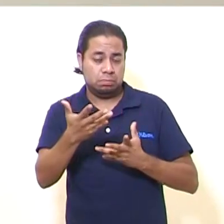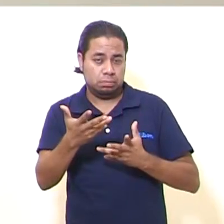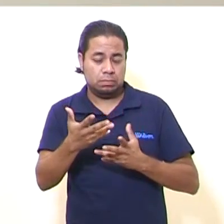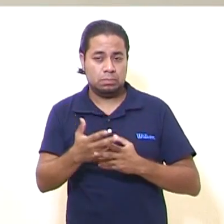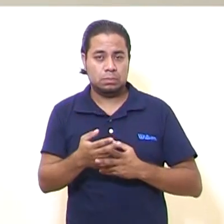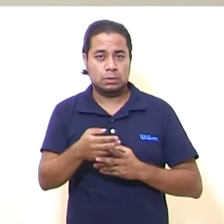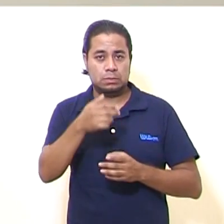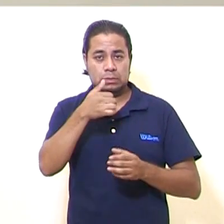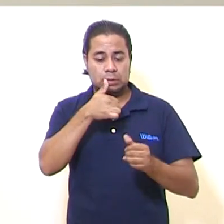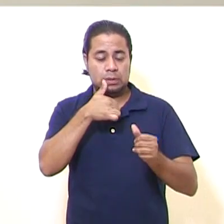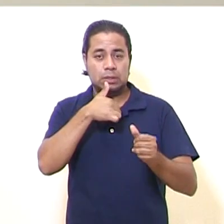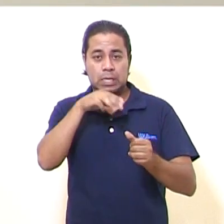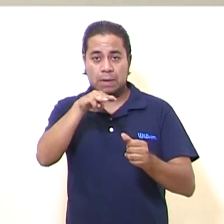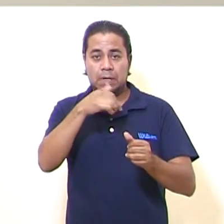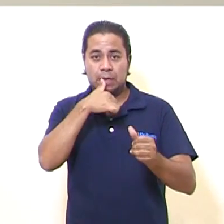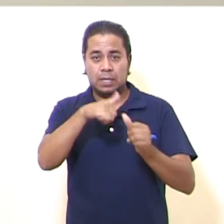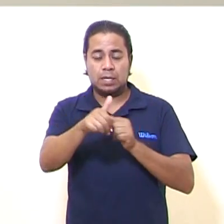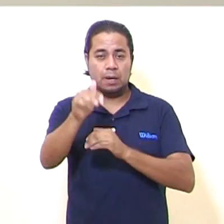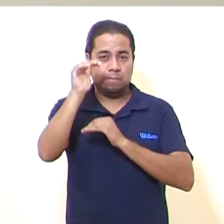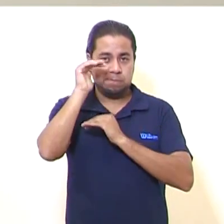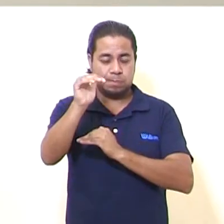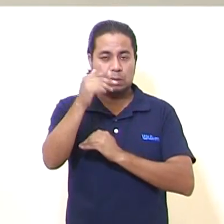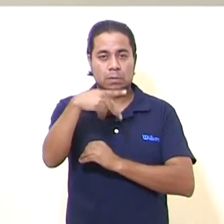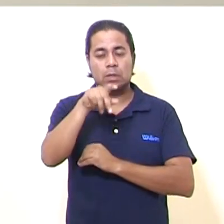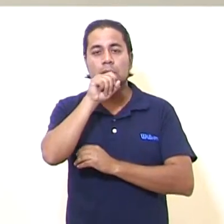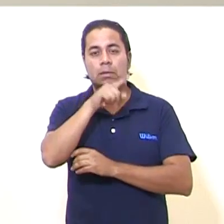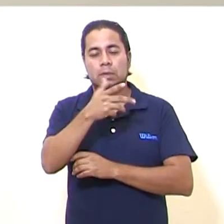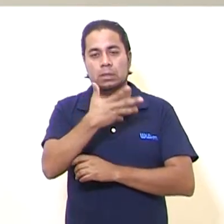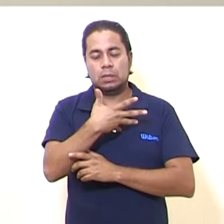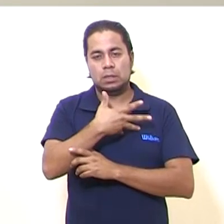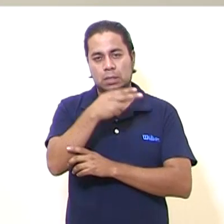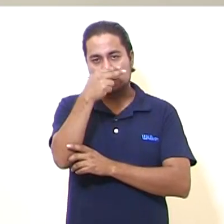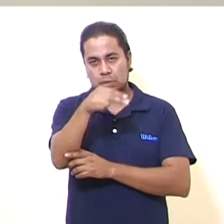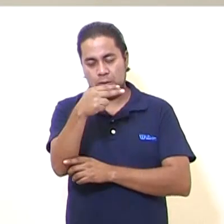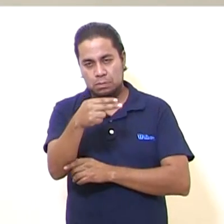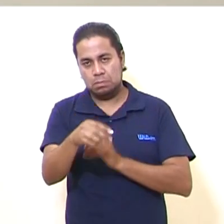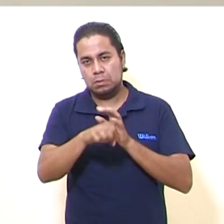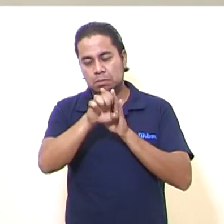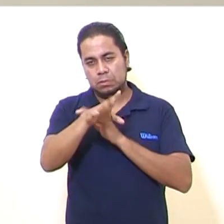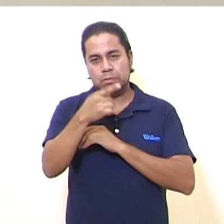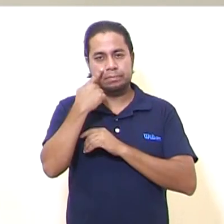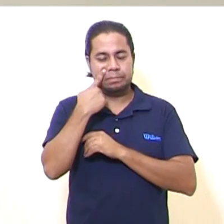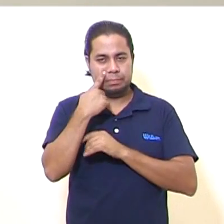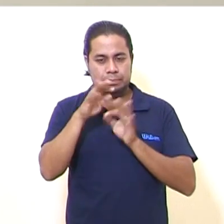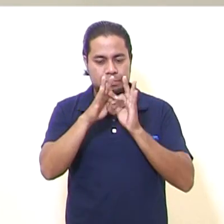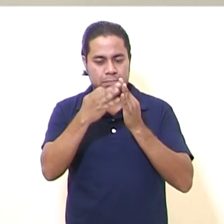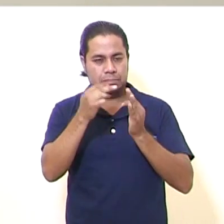y tenemos la mayúscula. Pero hay nombres que son de esta forma.